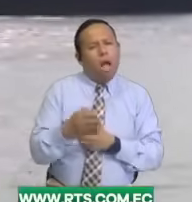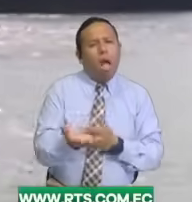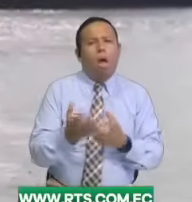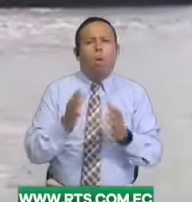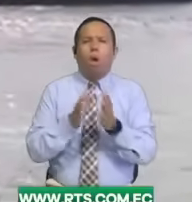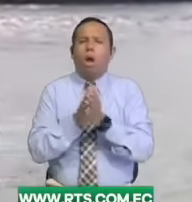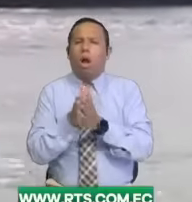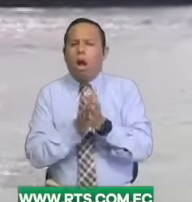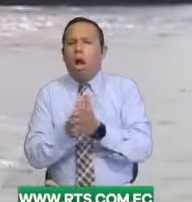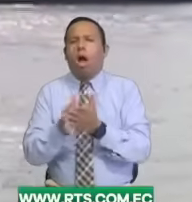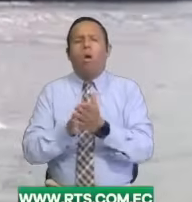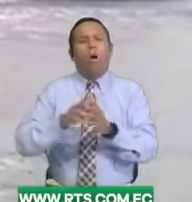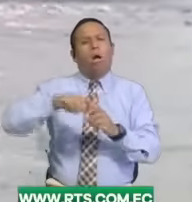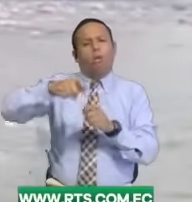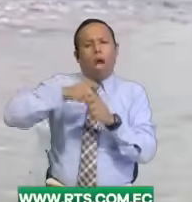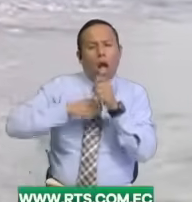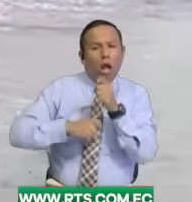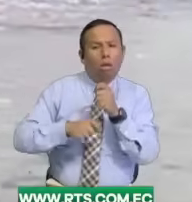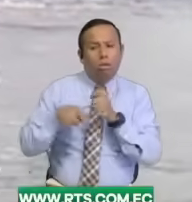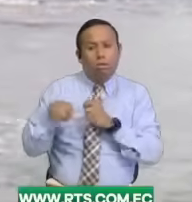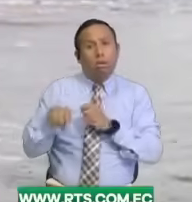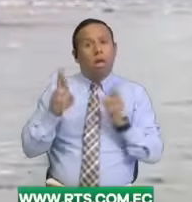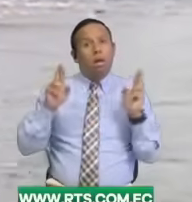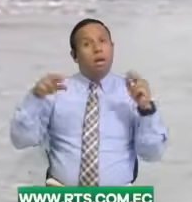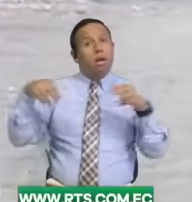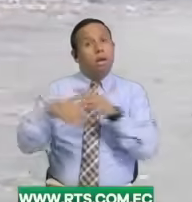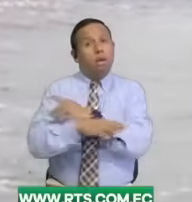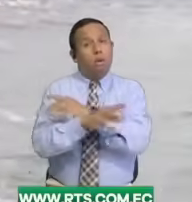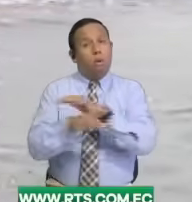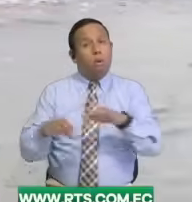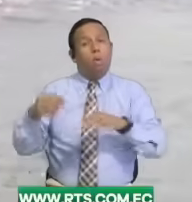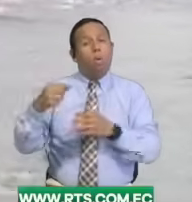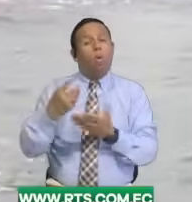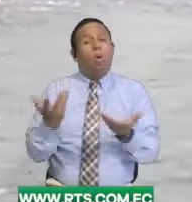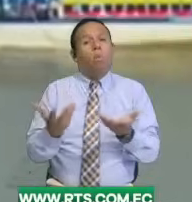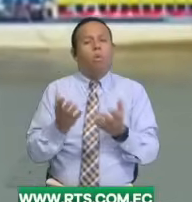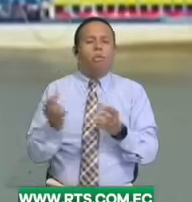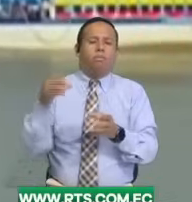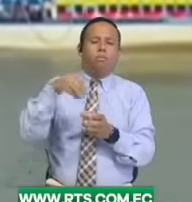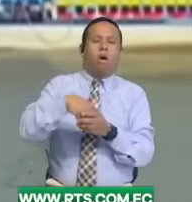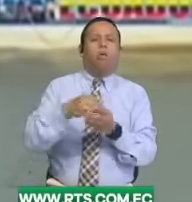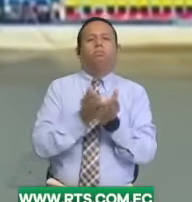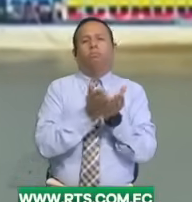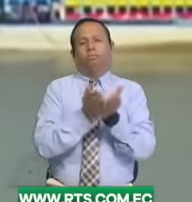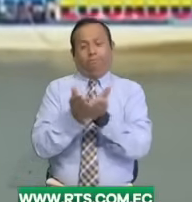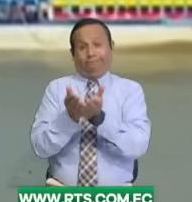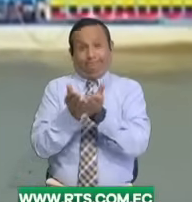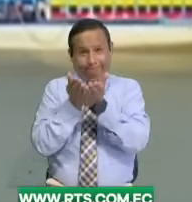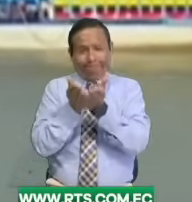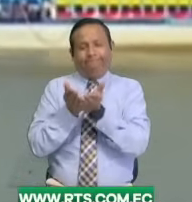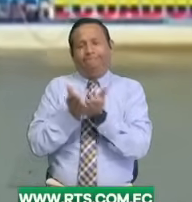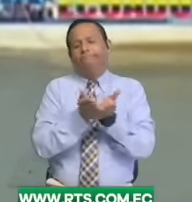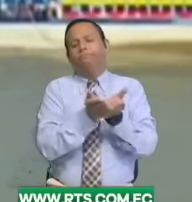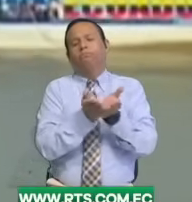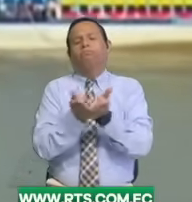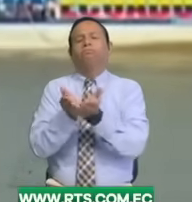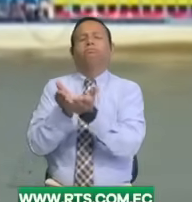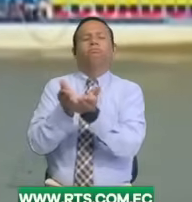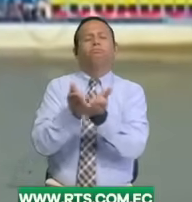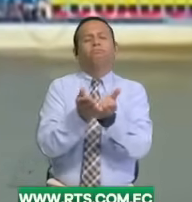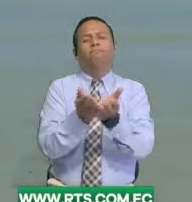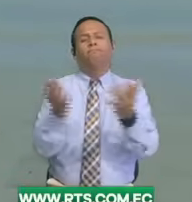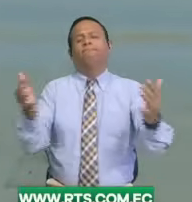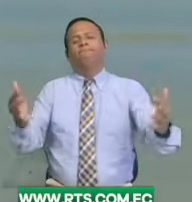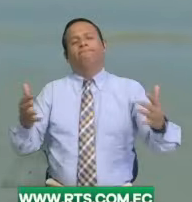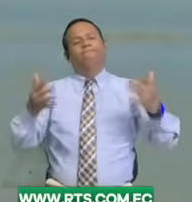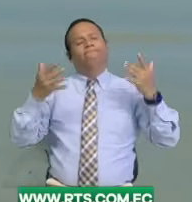Para valorar la ría Guayas es mejor hacer turismo desde una embarcación, lo que le permitirá sentir la